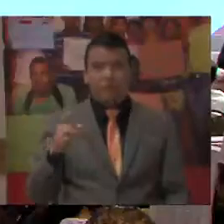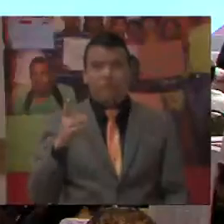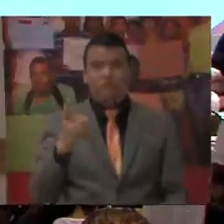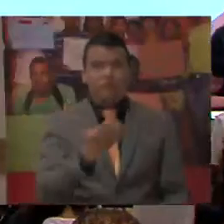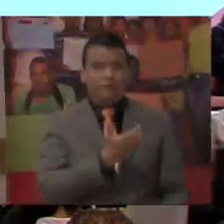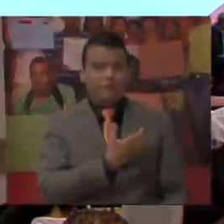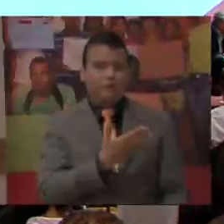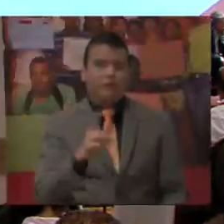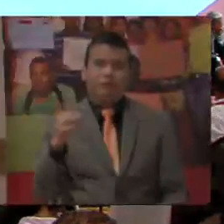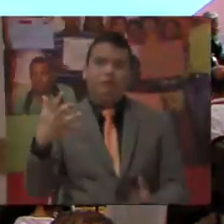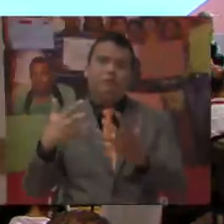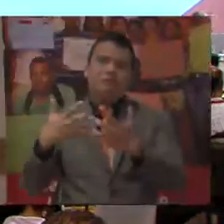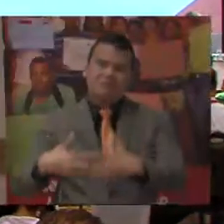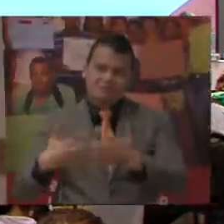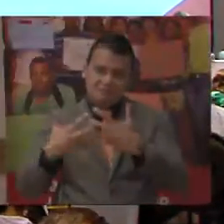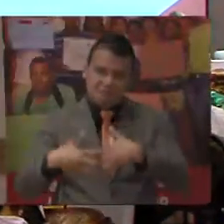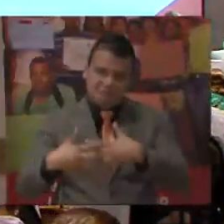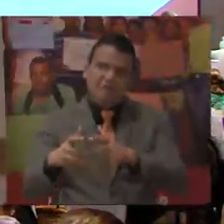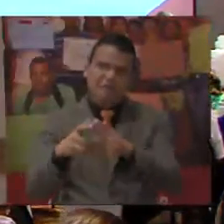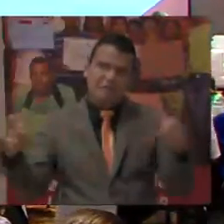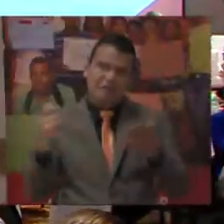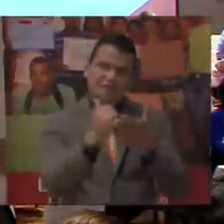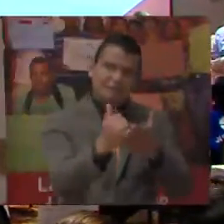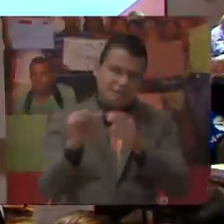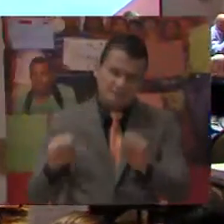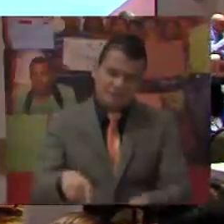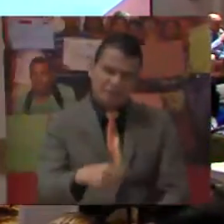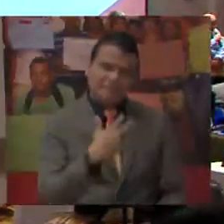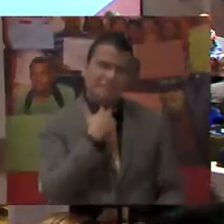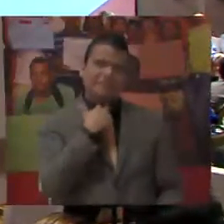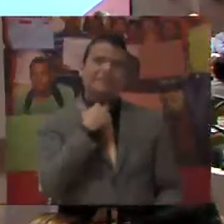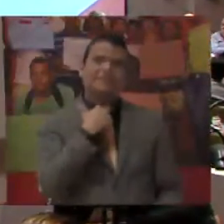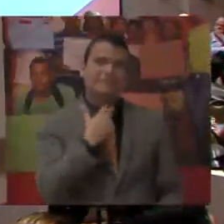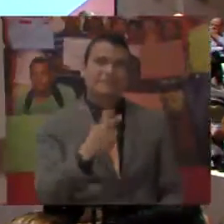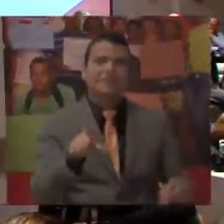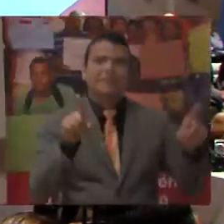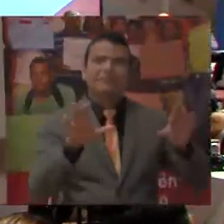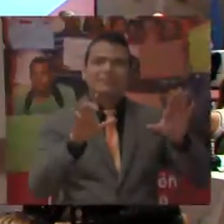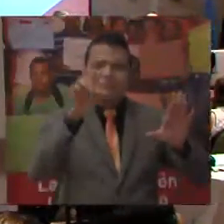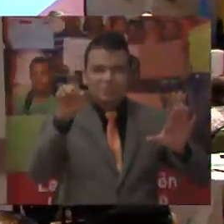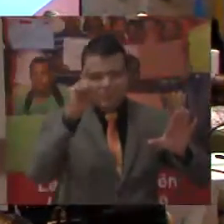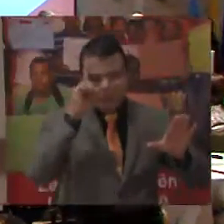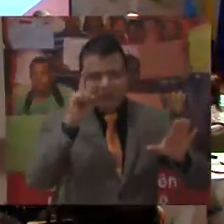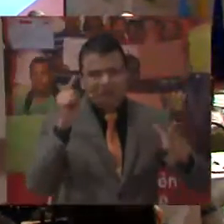alcaldía, pero porque la cosa pública tiene